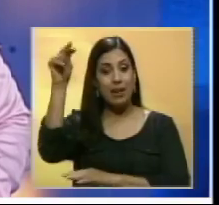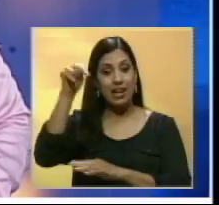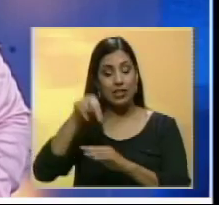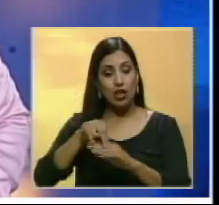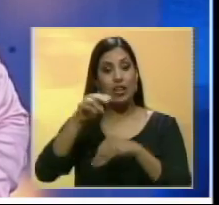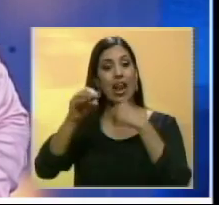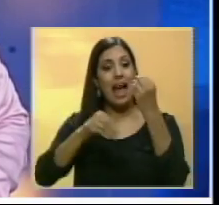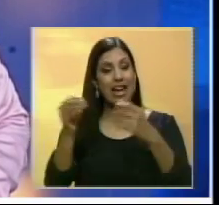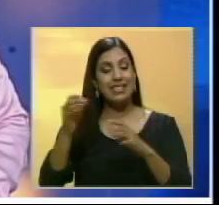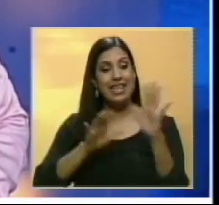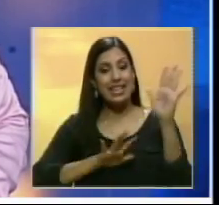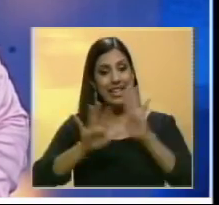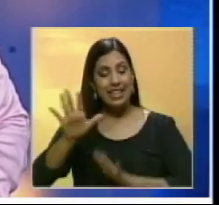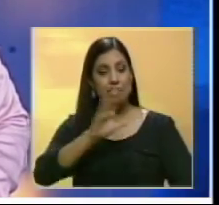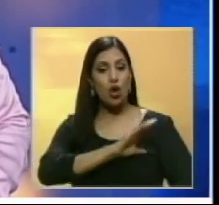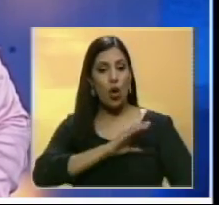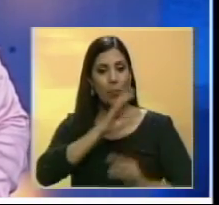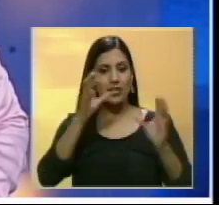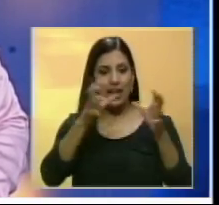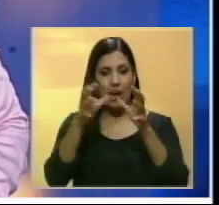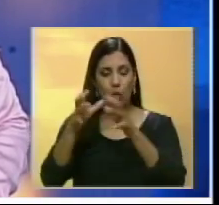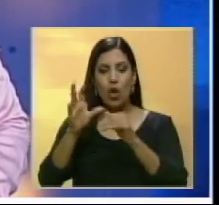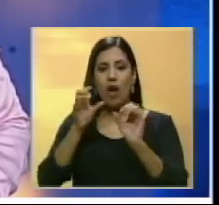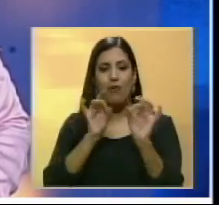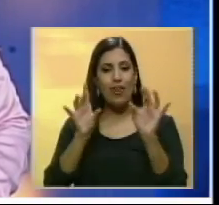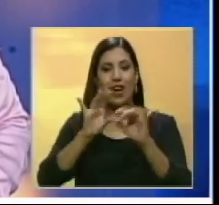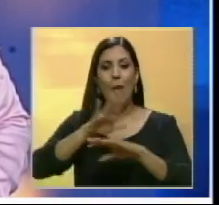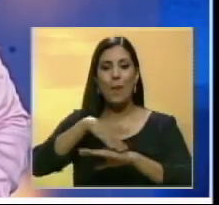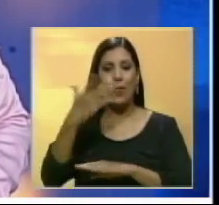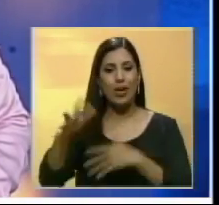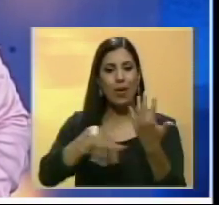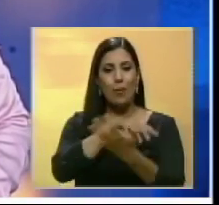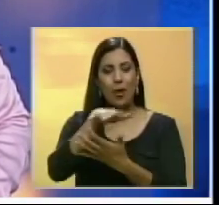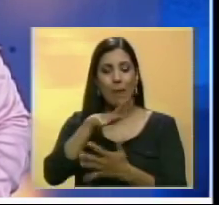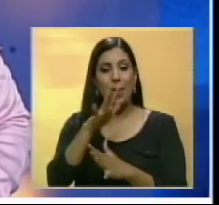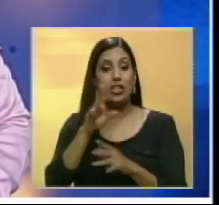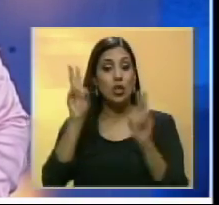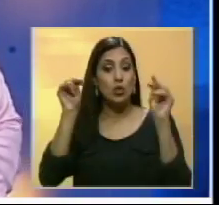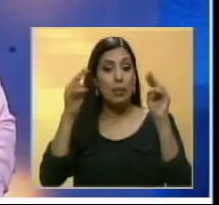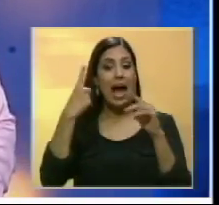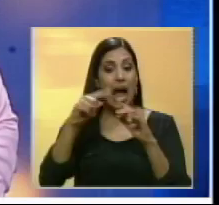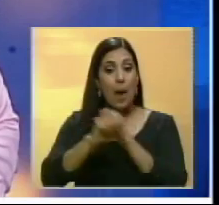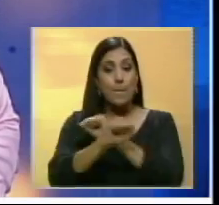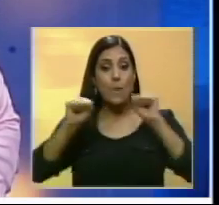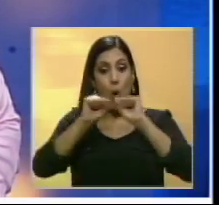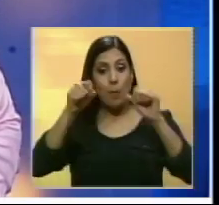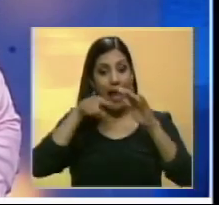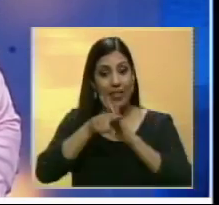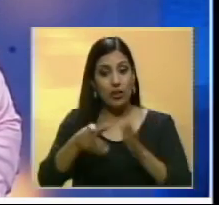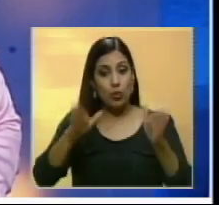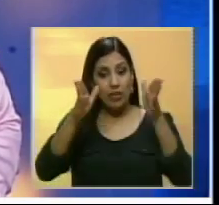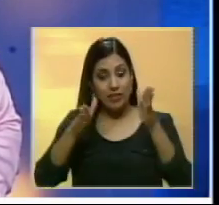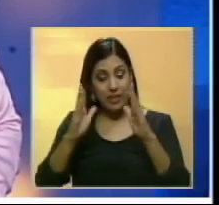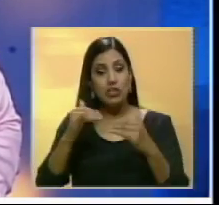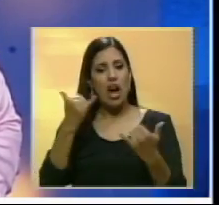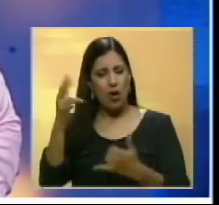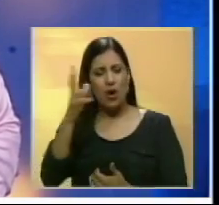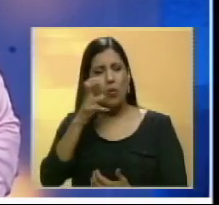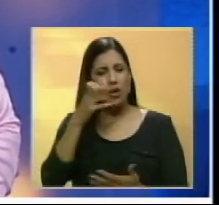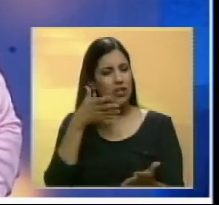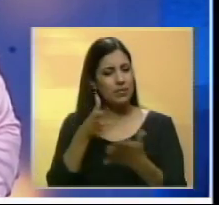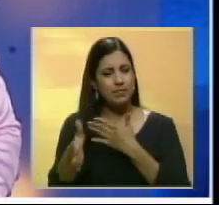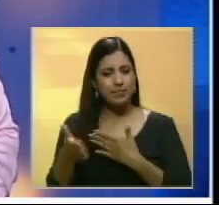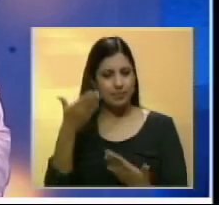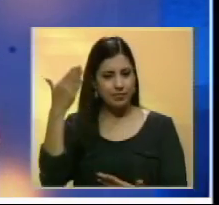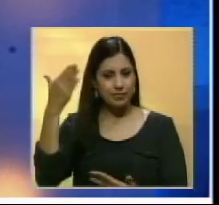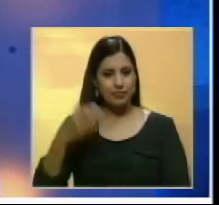de las 15 comisiones parlamentarias, fue desalojado por una presunta amenaza de un artefacto explosivo. Diana Vázquez se encuentra en el sitio y nos trae la